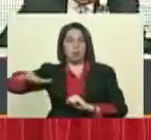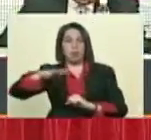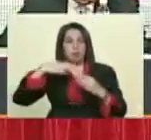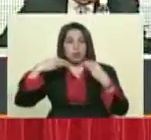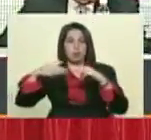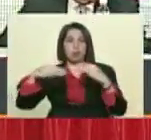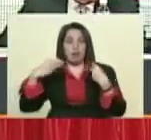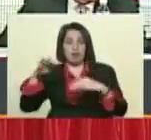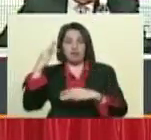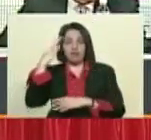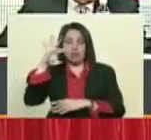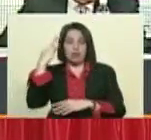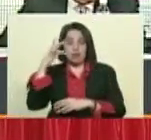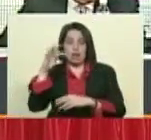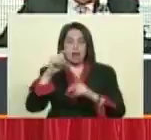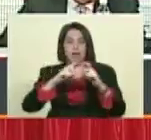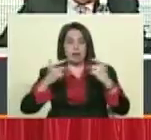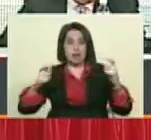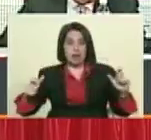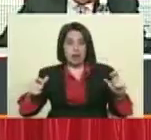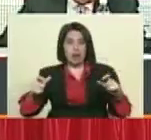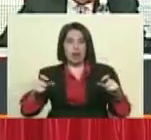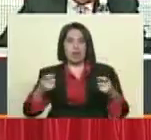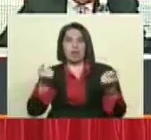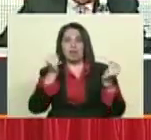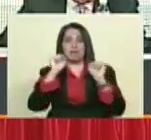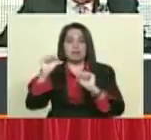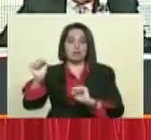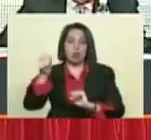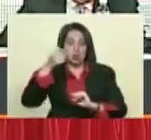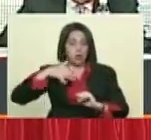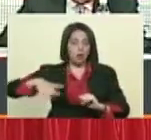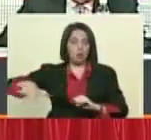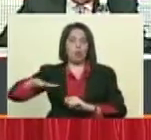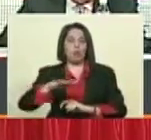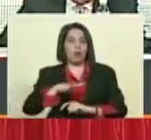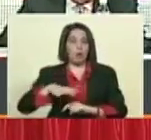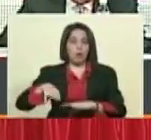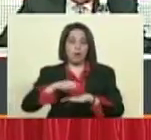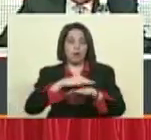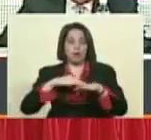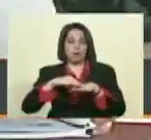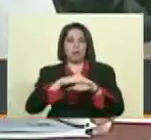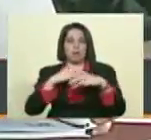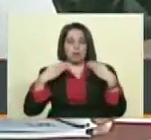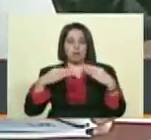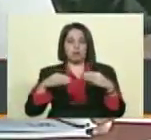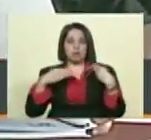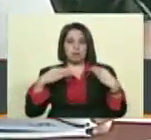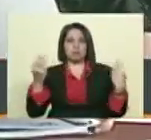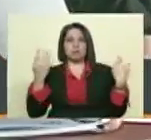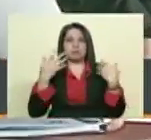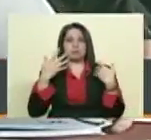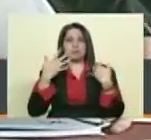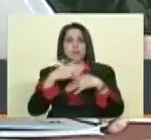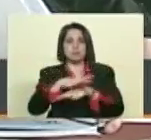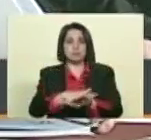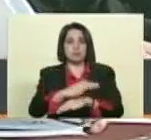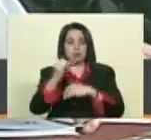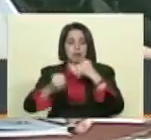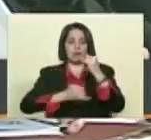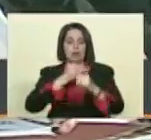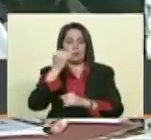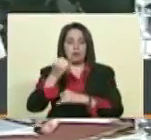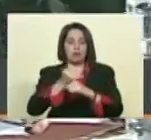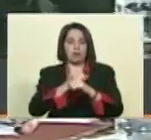por el fiscal general de la República, el defensor del pueblo, el ministro del Poder Popular para Interior, Justicia y Paz,